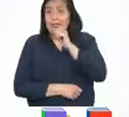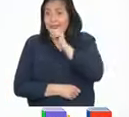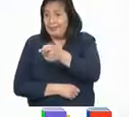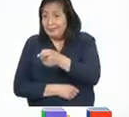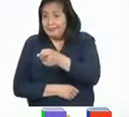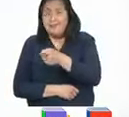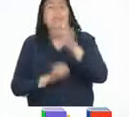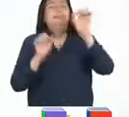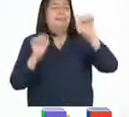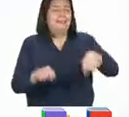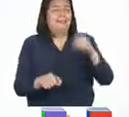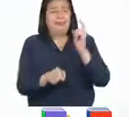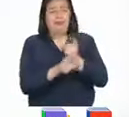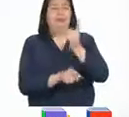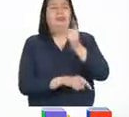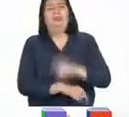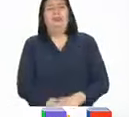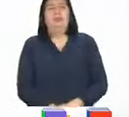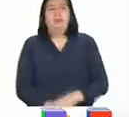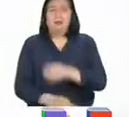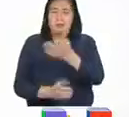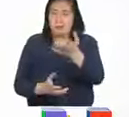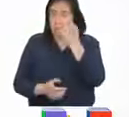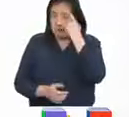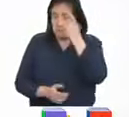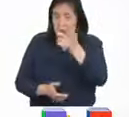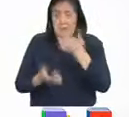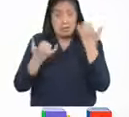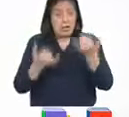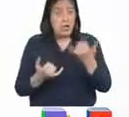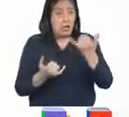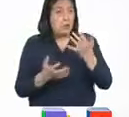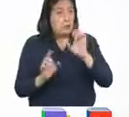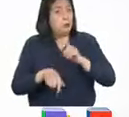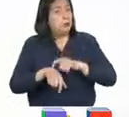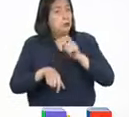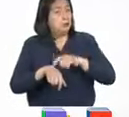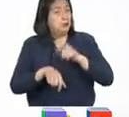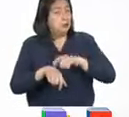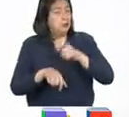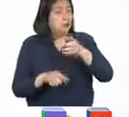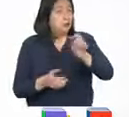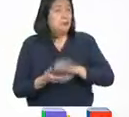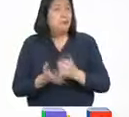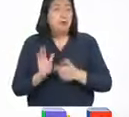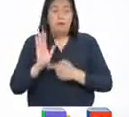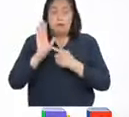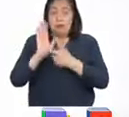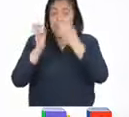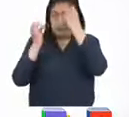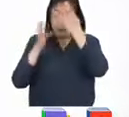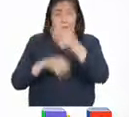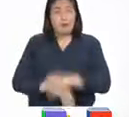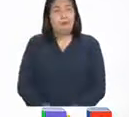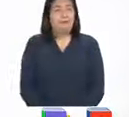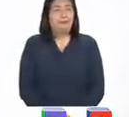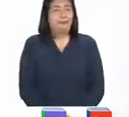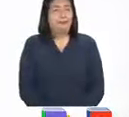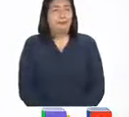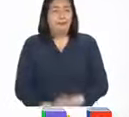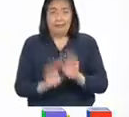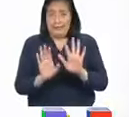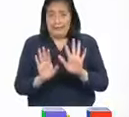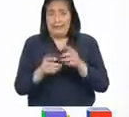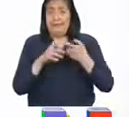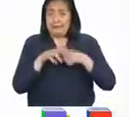faltaban. Así es. ¿Qué les parece si ahora nos tomamos un tiempo para presentar la información?